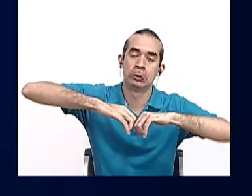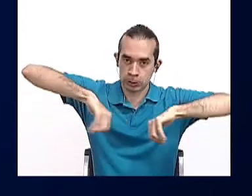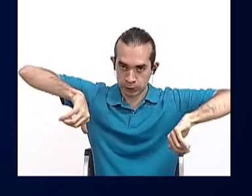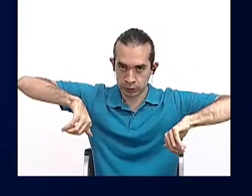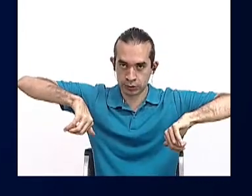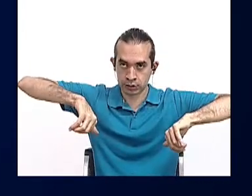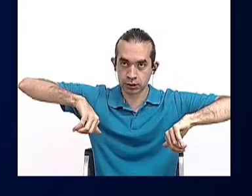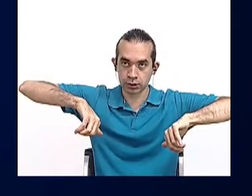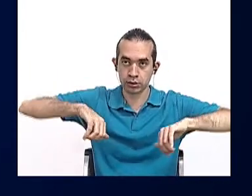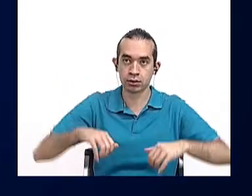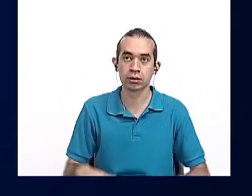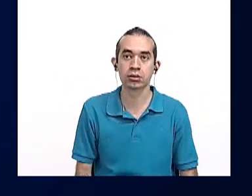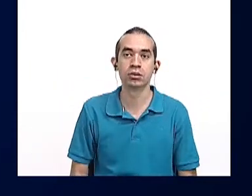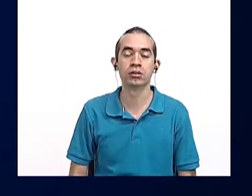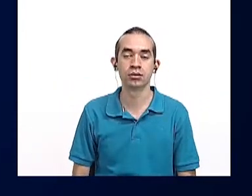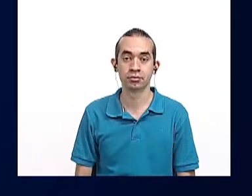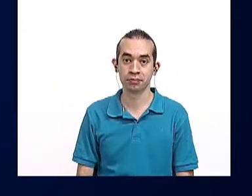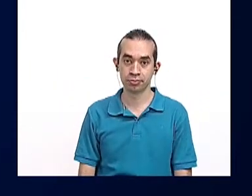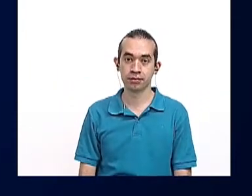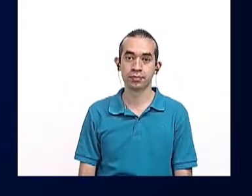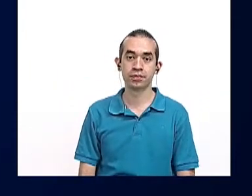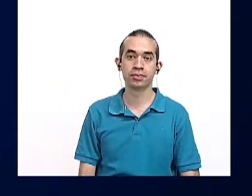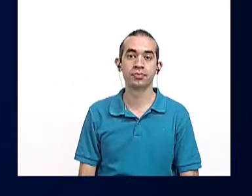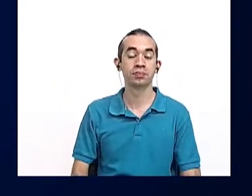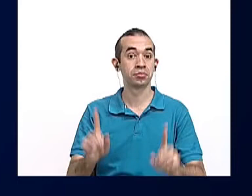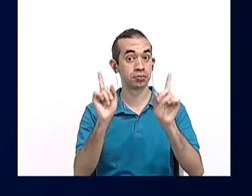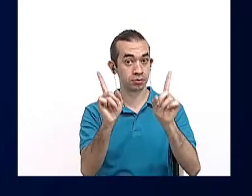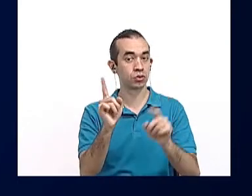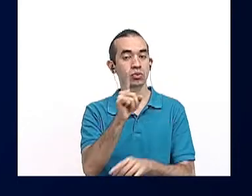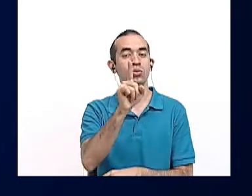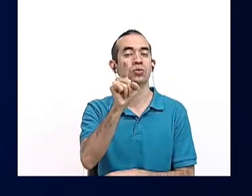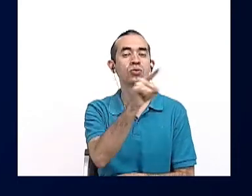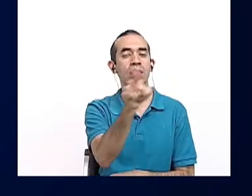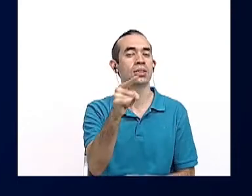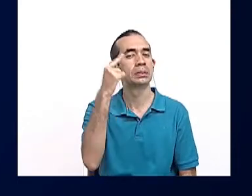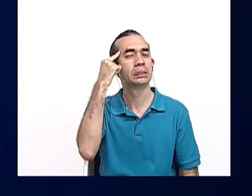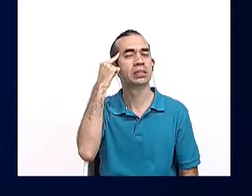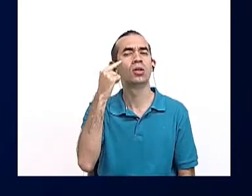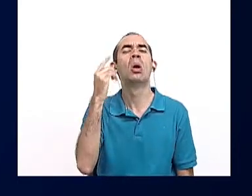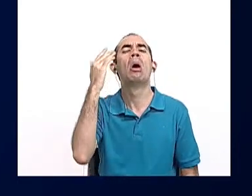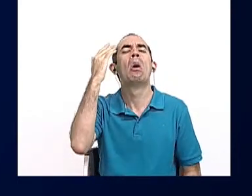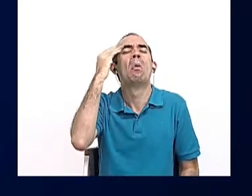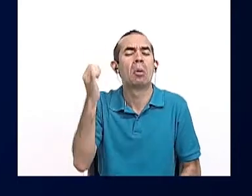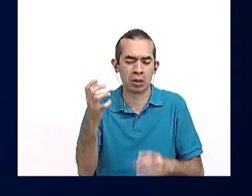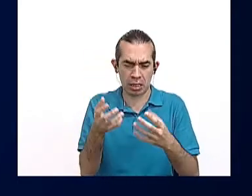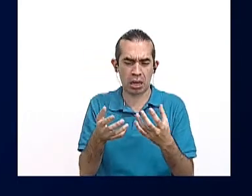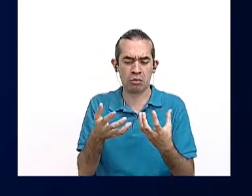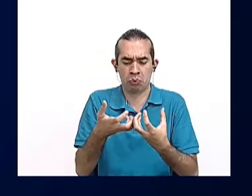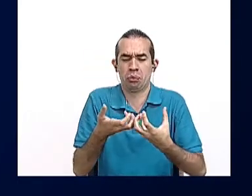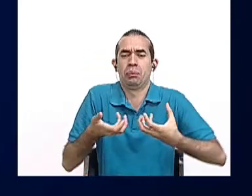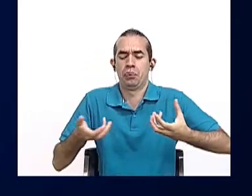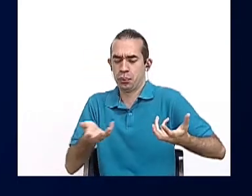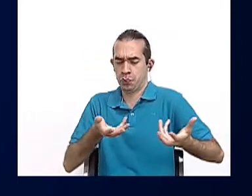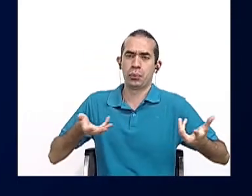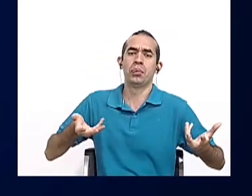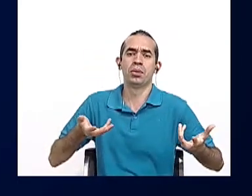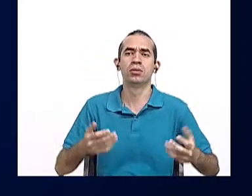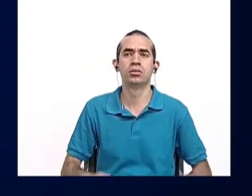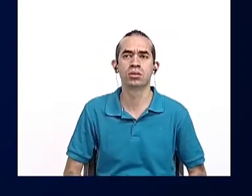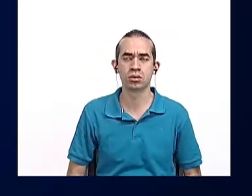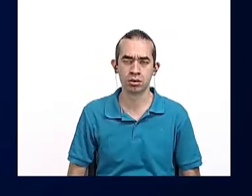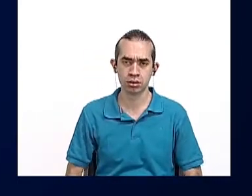que realicé y que tengo aquí. Pero tienen que ir pensando por qué pasa. ¿Cómo podemos explicar por